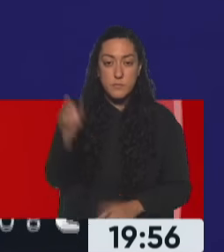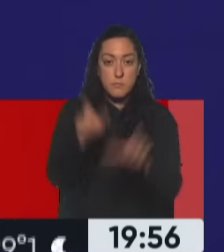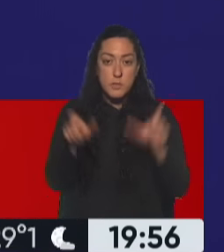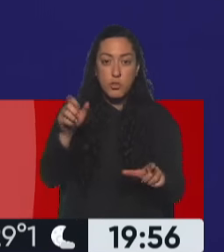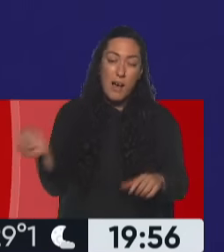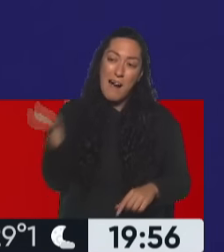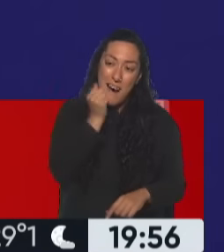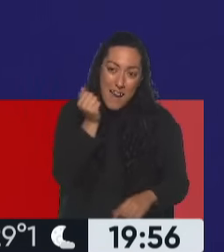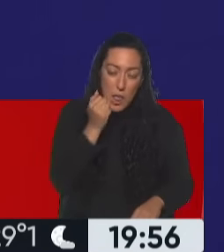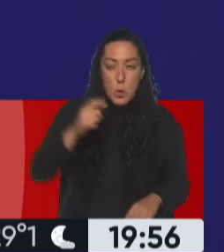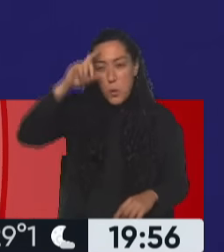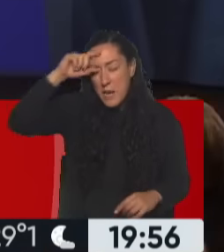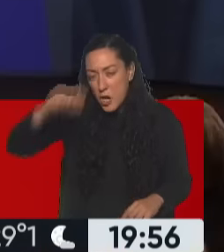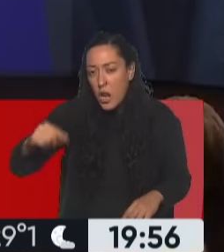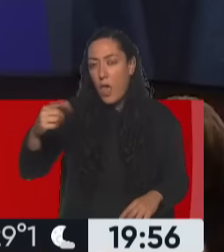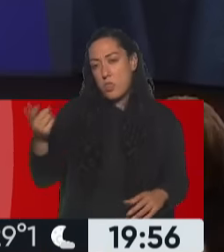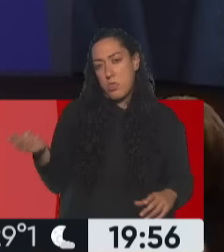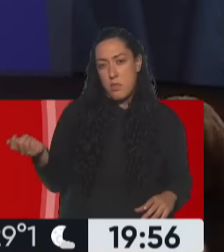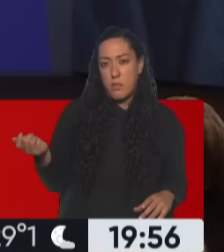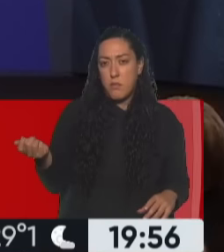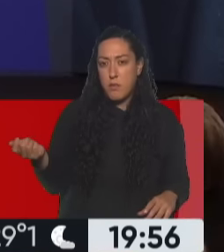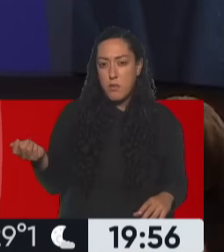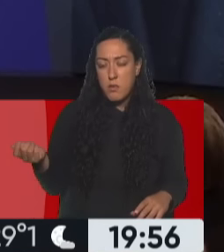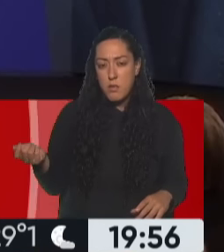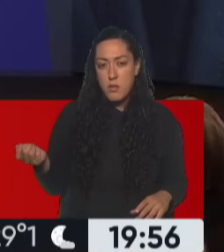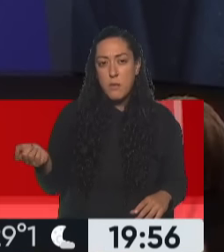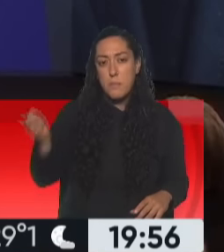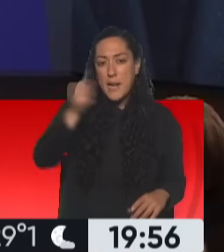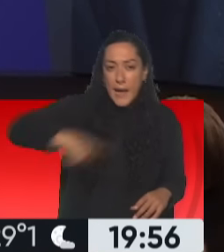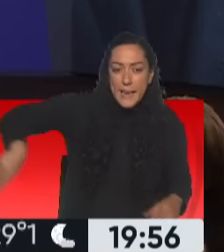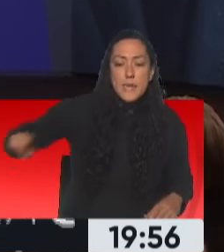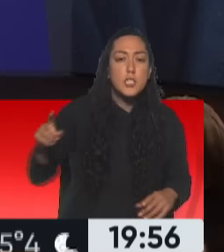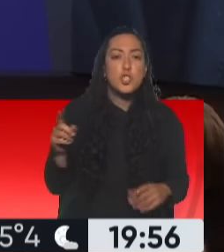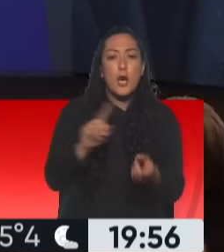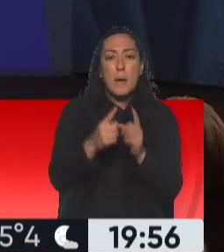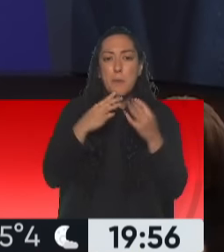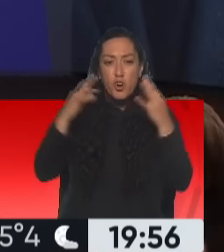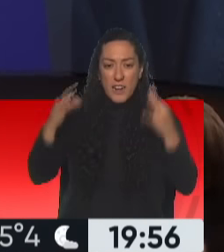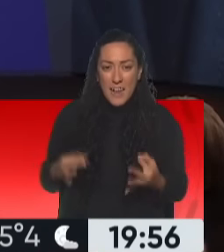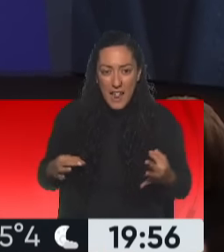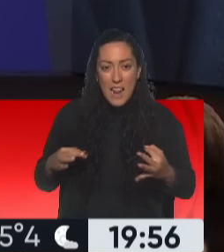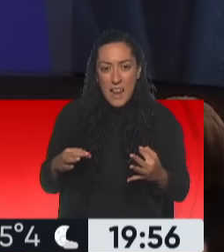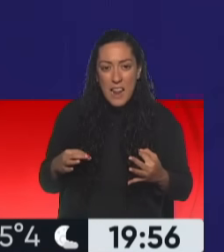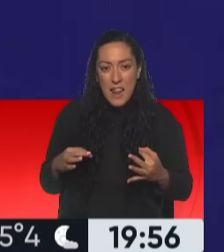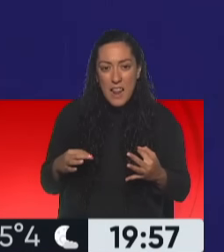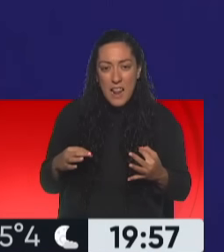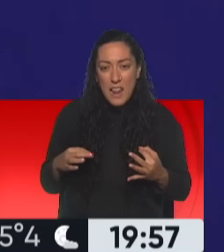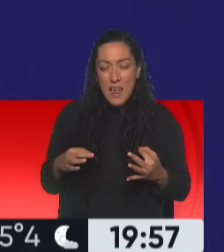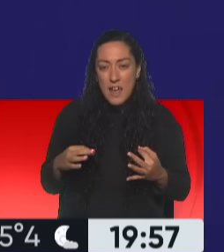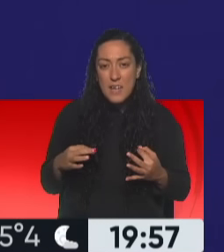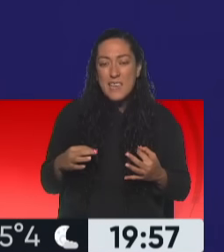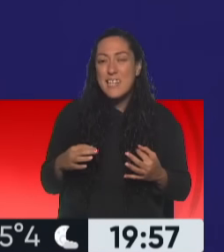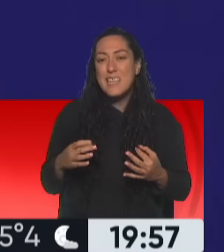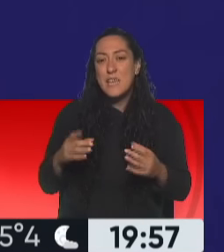caradura e ignorante para tomar la serie de tipo de cambio real e ignorar olímpicamente